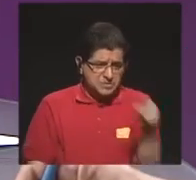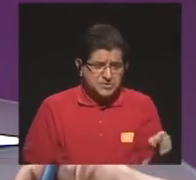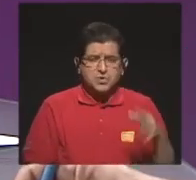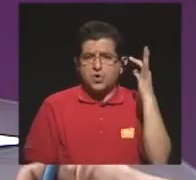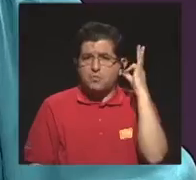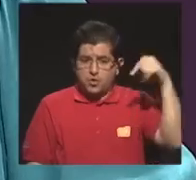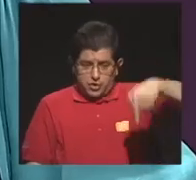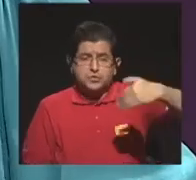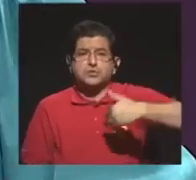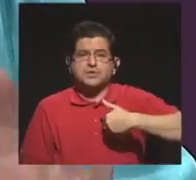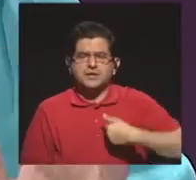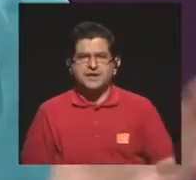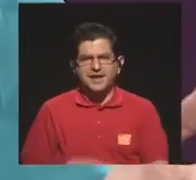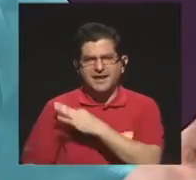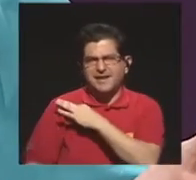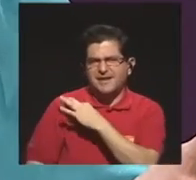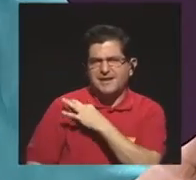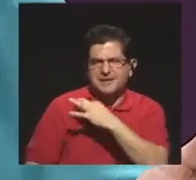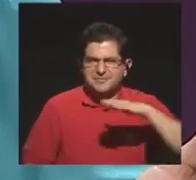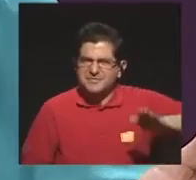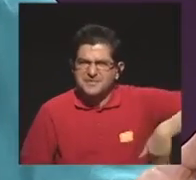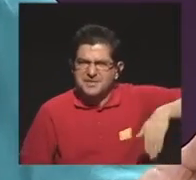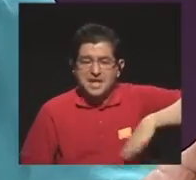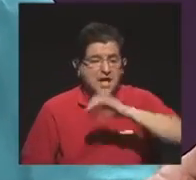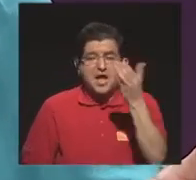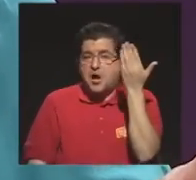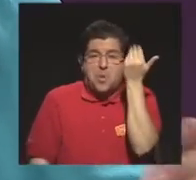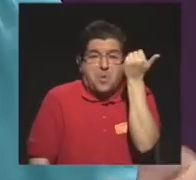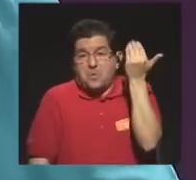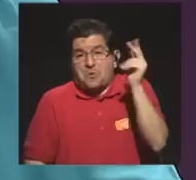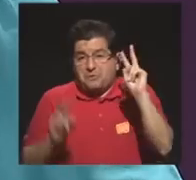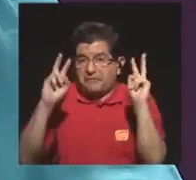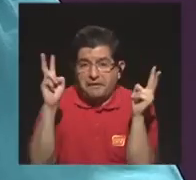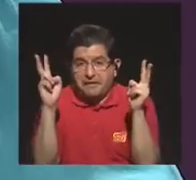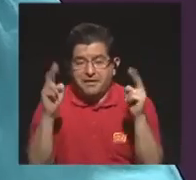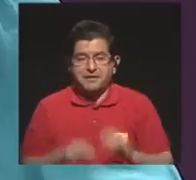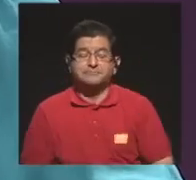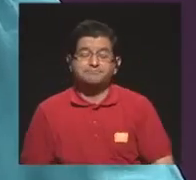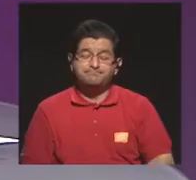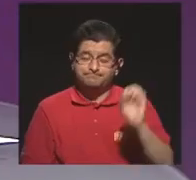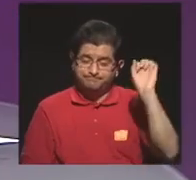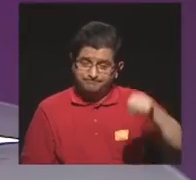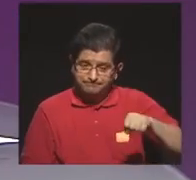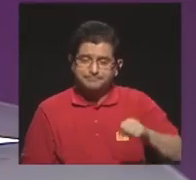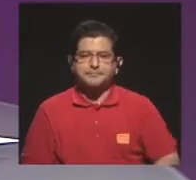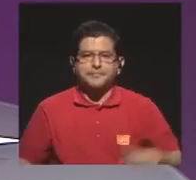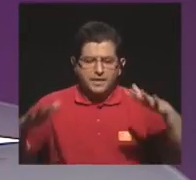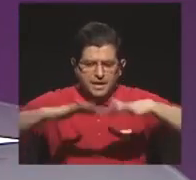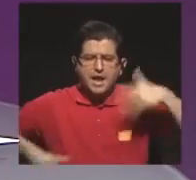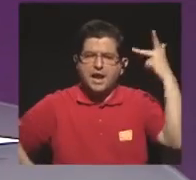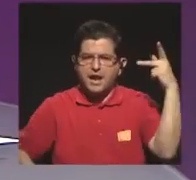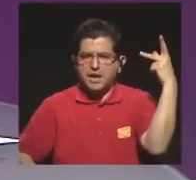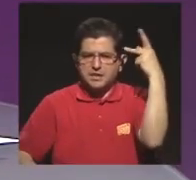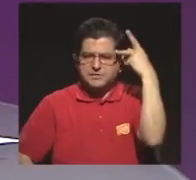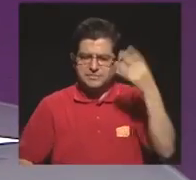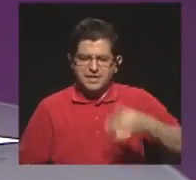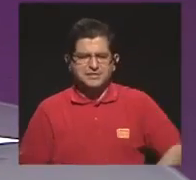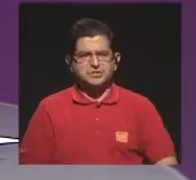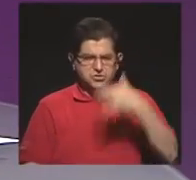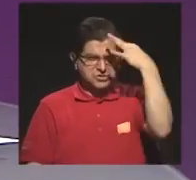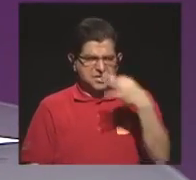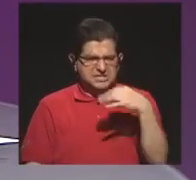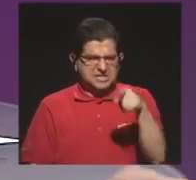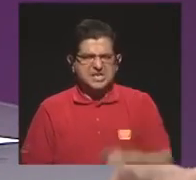mujeres hoy en el 2015. ¿Invitadas tardías o por qué invitarlas? ¿Por qué invitarlas? Sí, más bien, el espacio político es un espacio